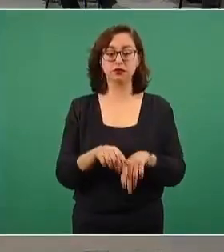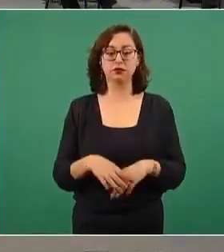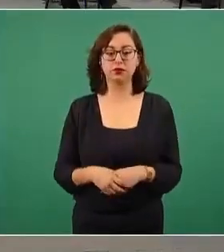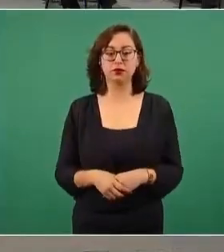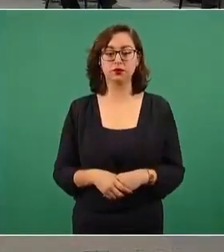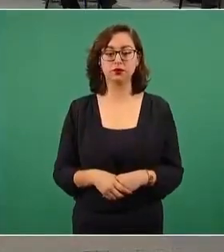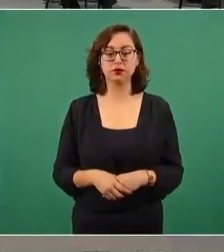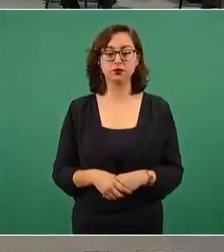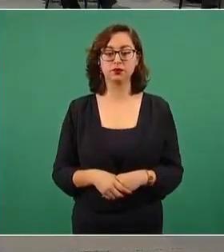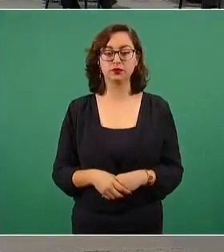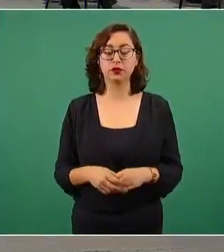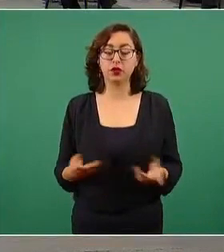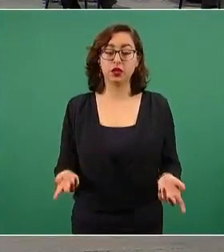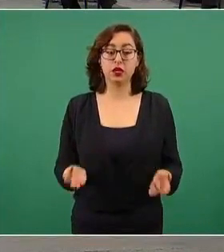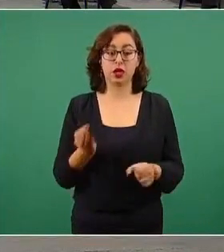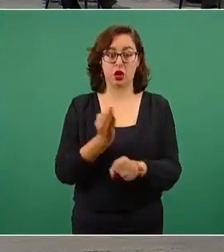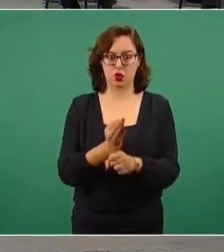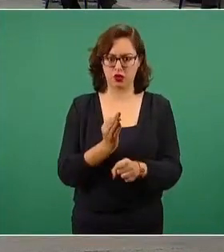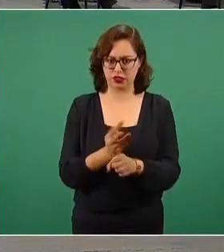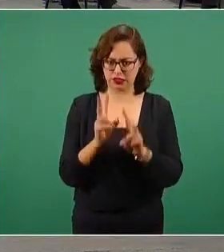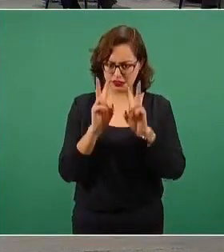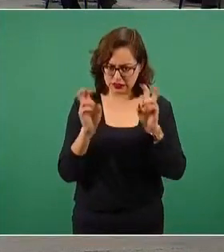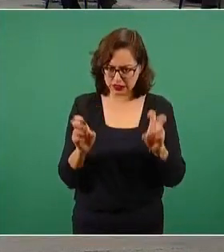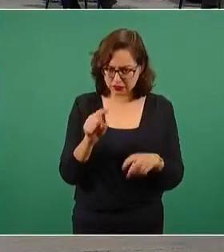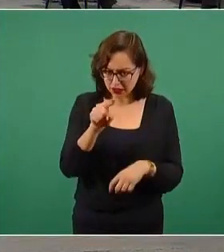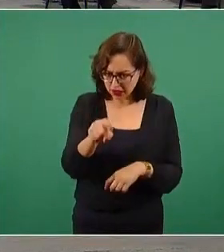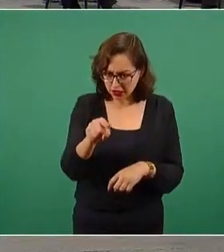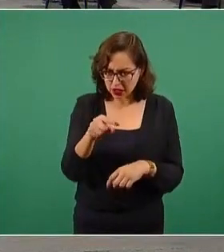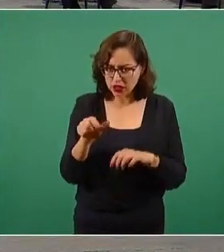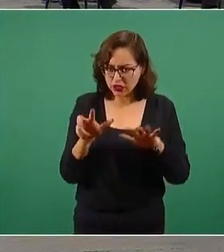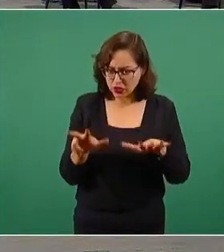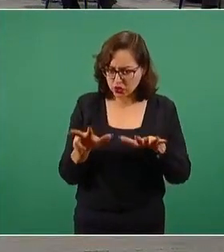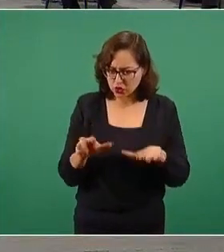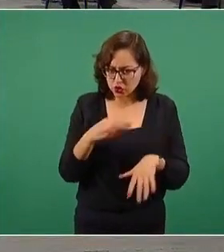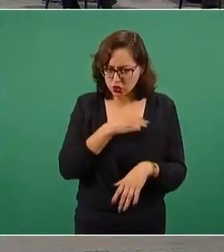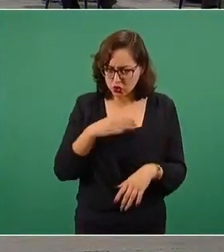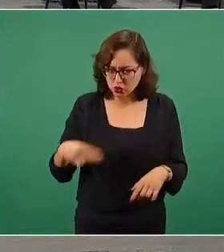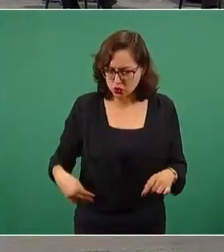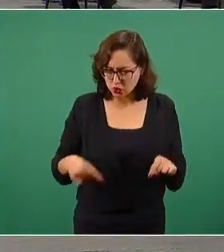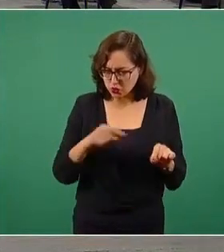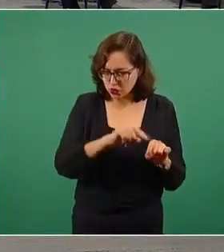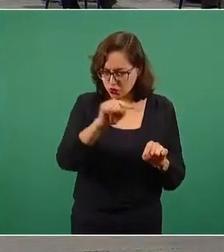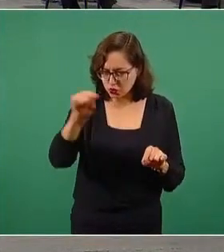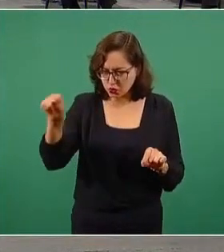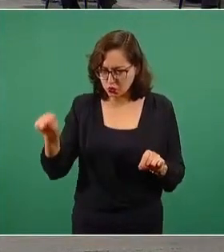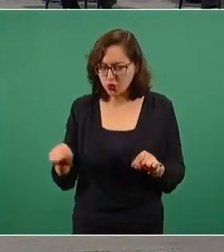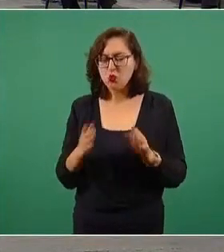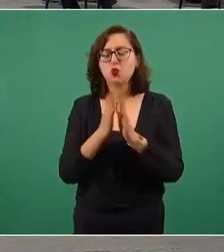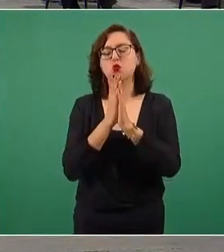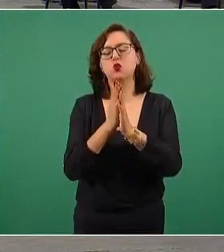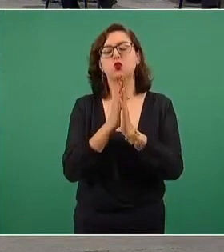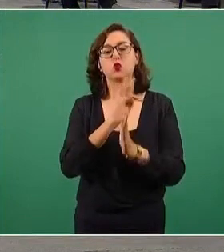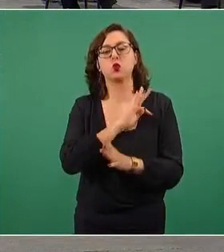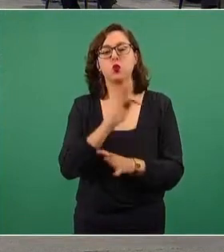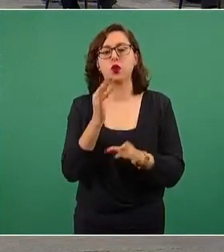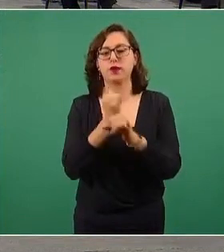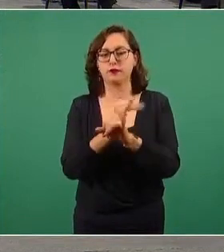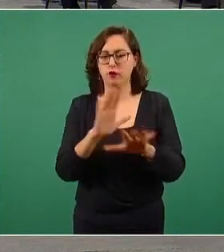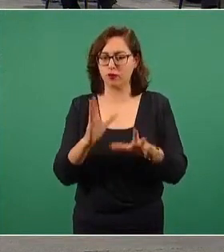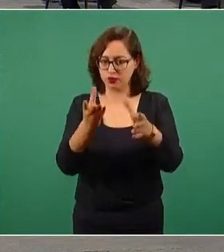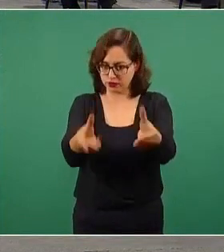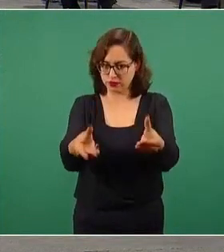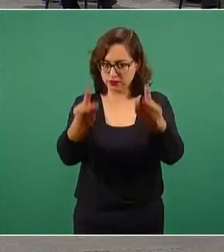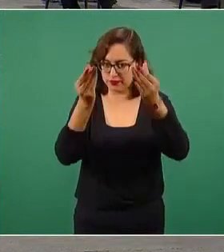caso particular que estás tratando ahora, te pediríamos que nos dijeras, ¿sí?, qué comunidades